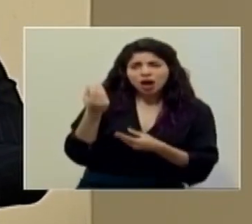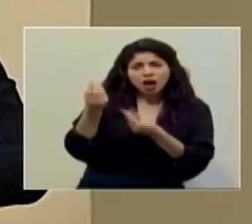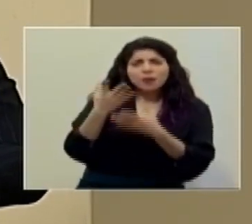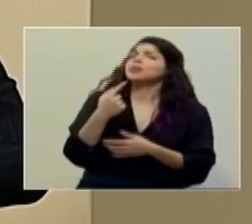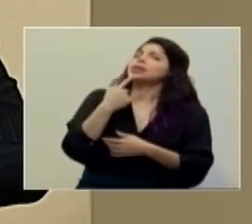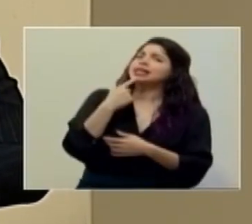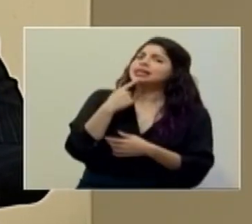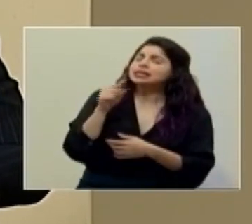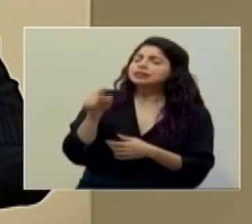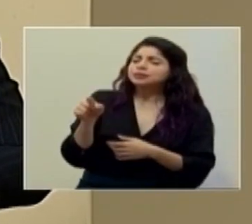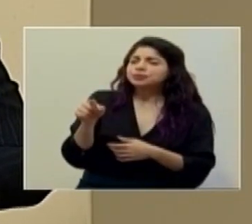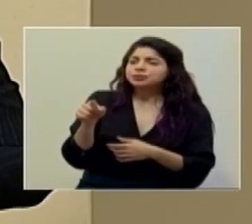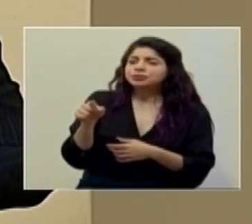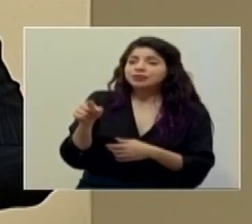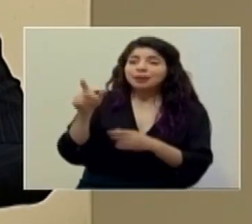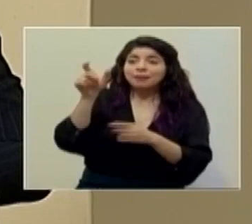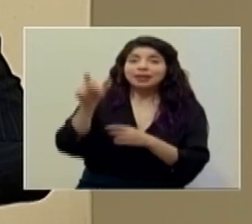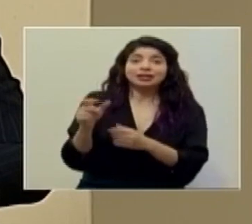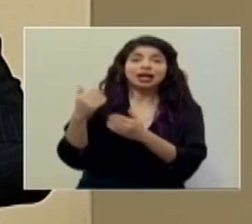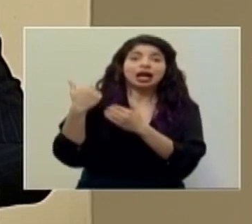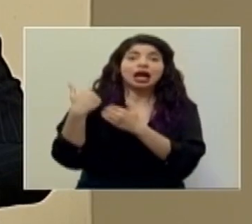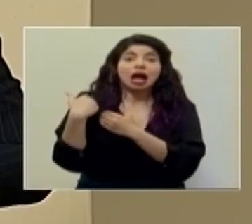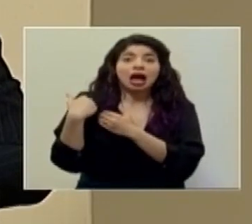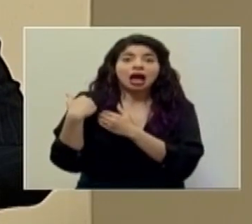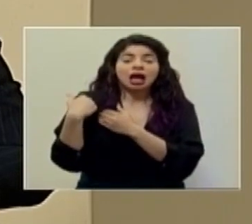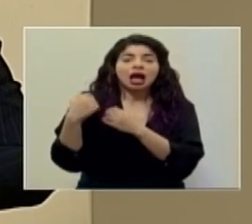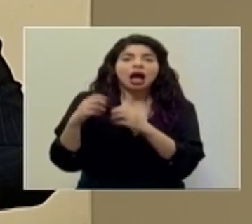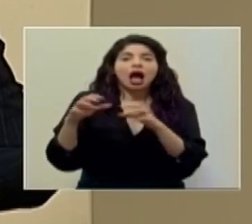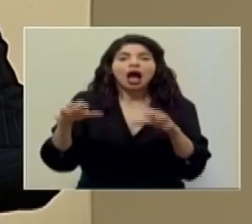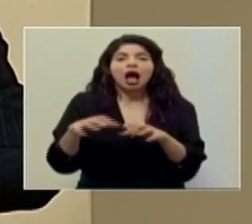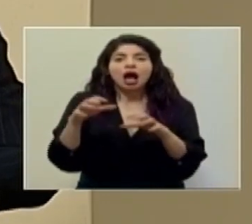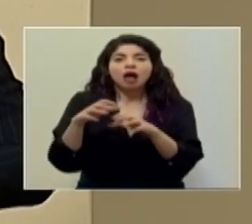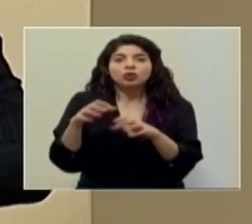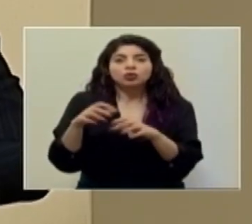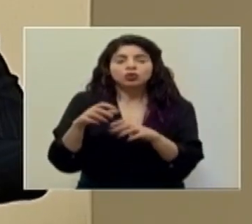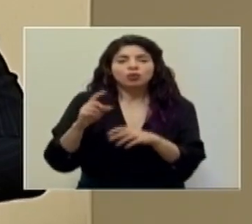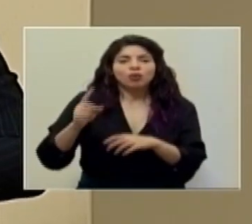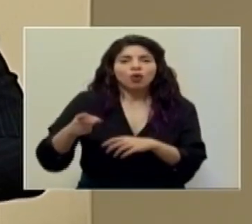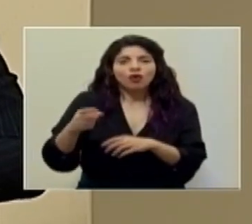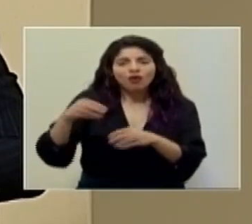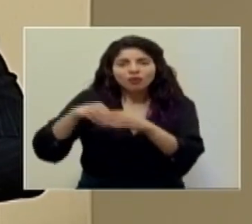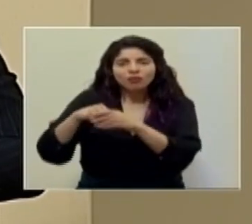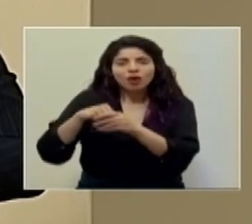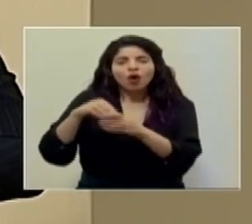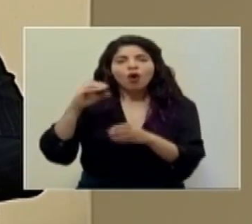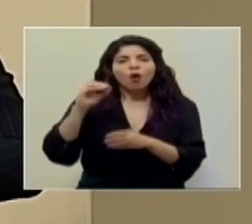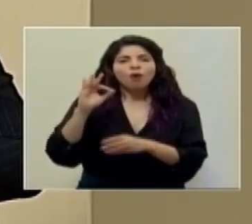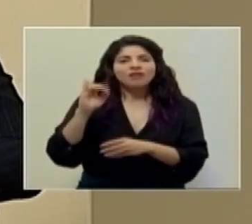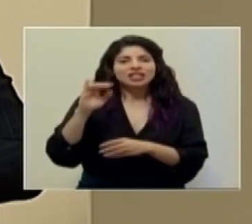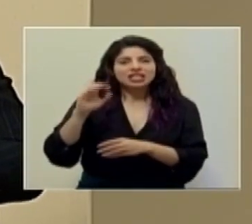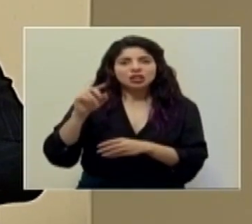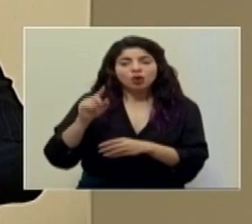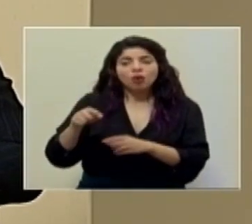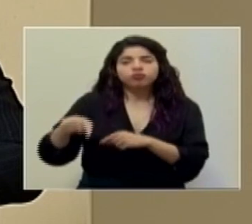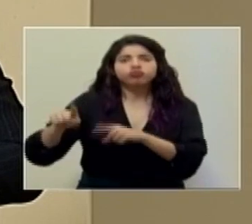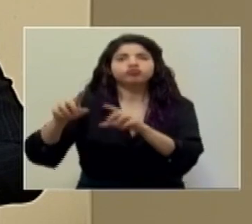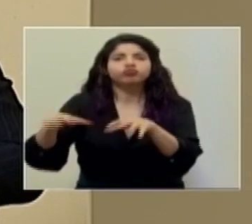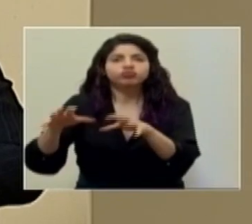que el encargado actuó de oficio a hacer esto. Y eso no ha